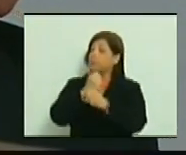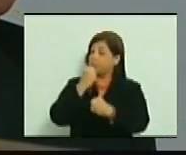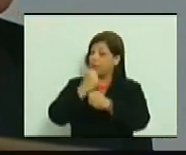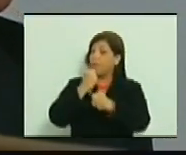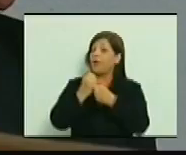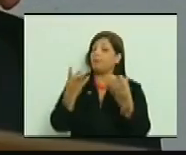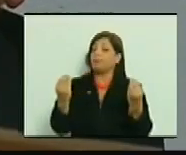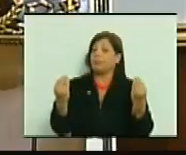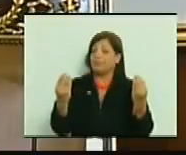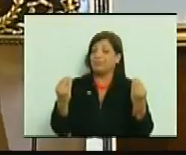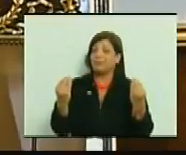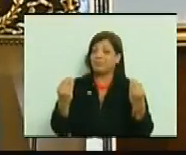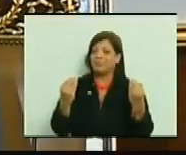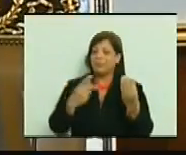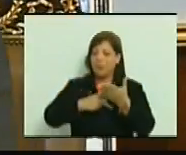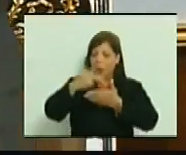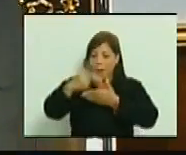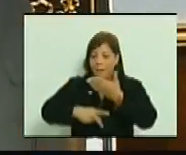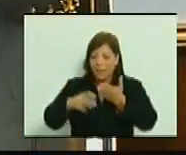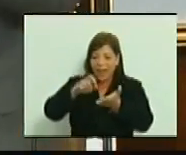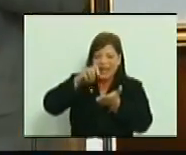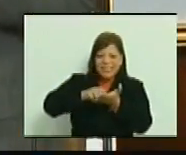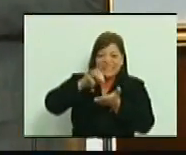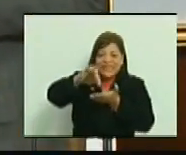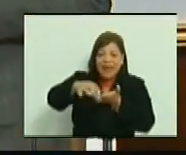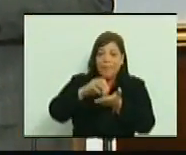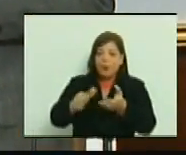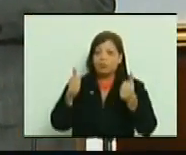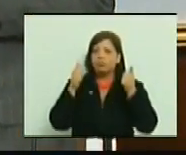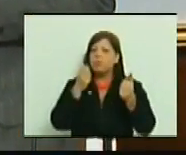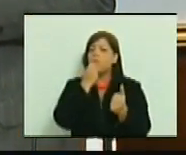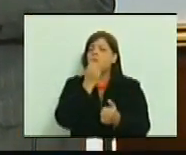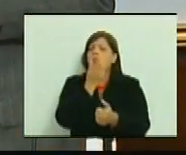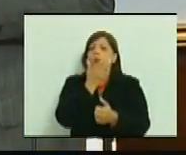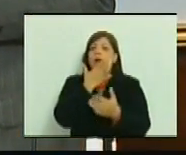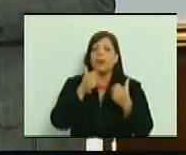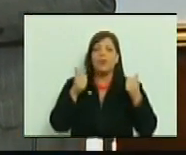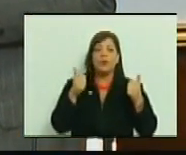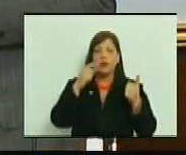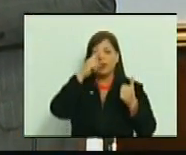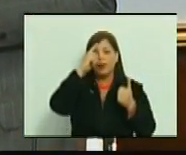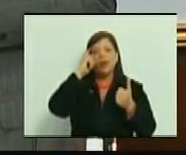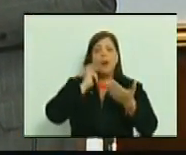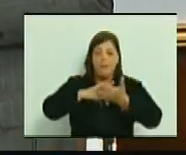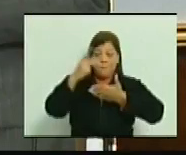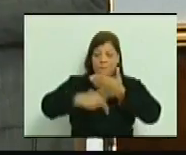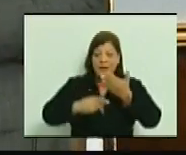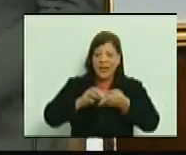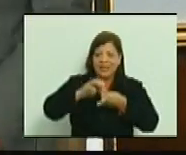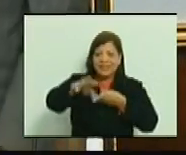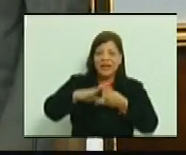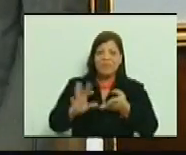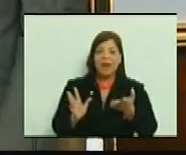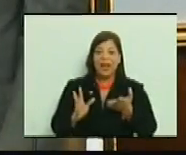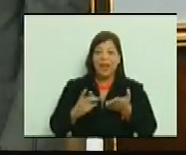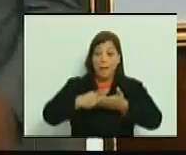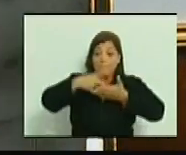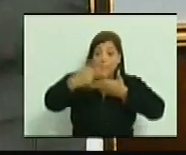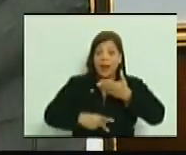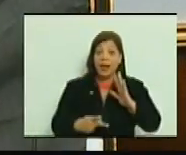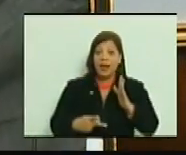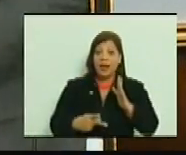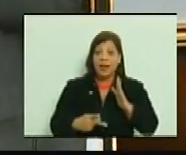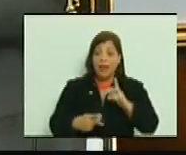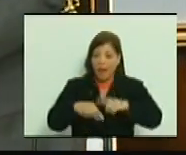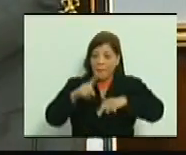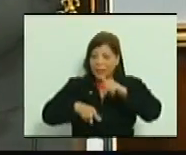Muy trabajador. Y hay un plan de siembra espectacular. Vamos a cumplir nuestro plan de siembra. No es lo mismo el plan de siembra con